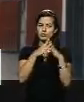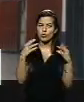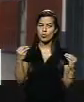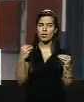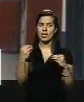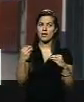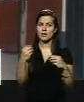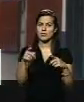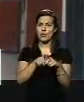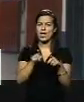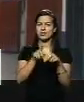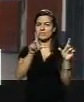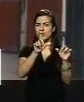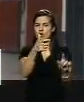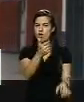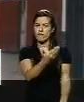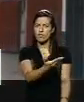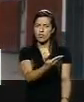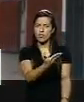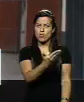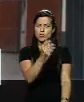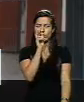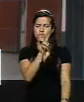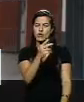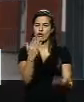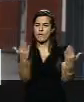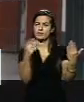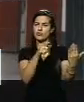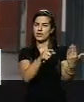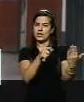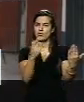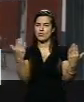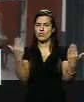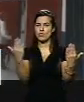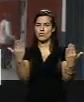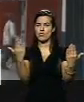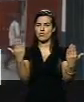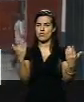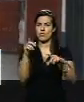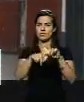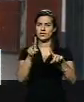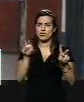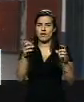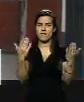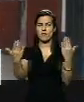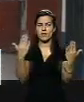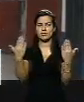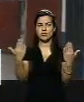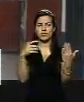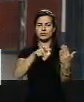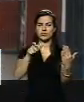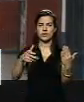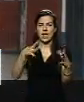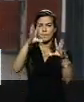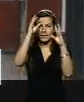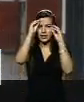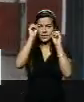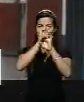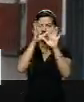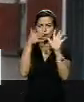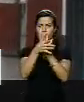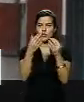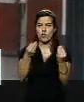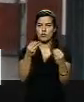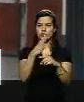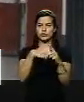sobre todo a nivel de revolución, pues, y haciendo comparaciones de lo anterior a lo nuevo, para que la gente pueda establecer